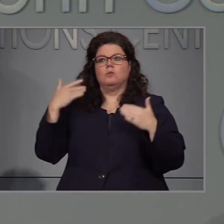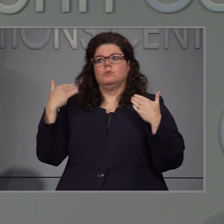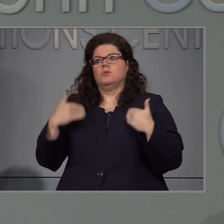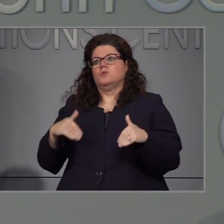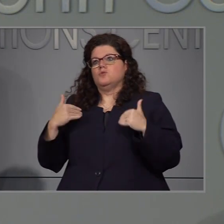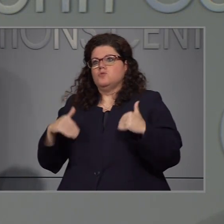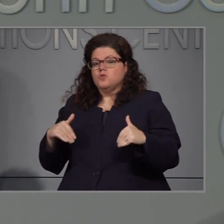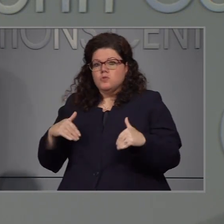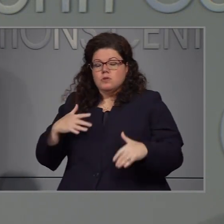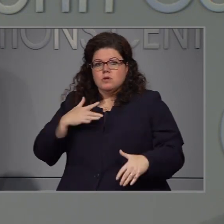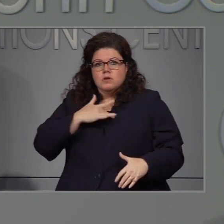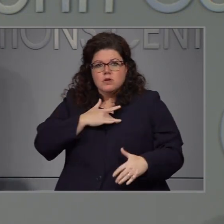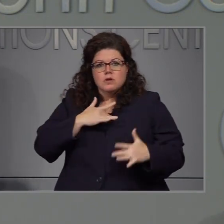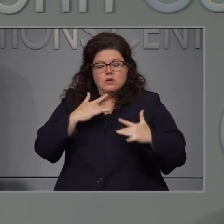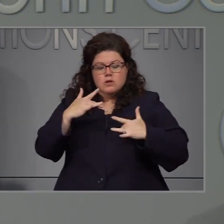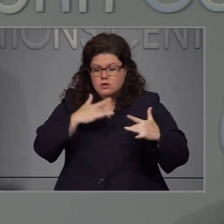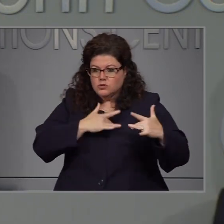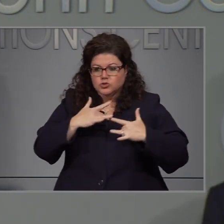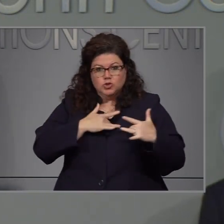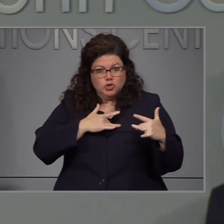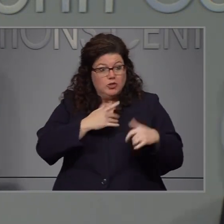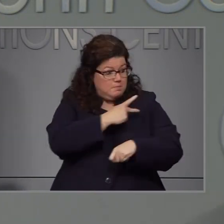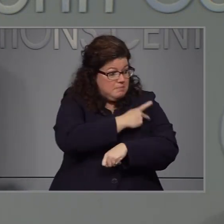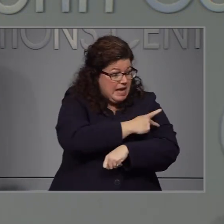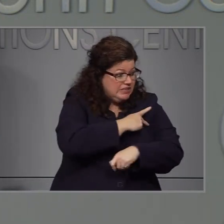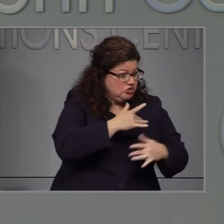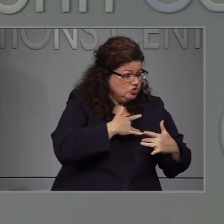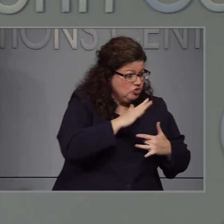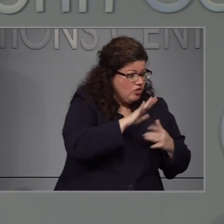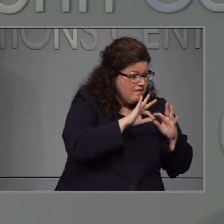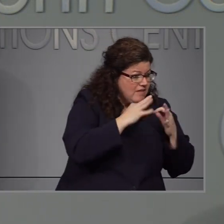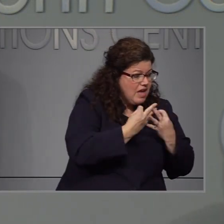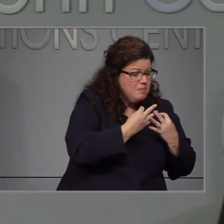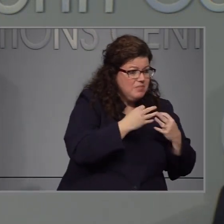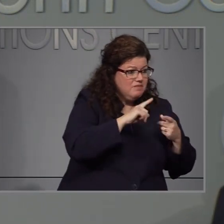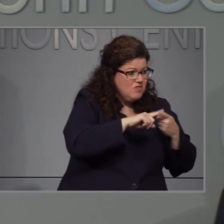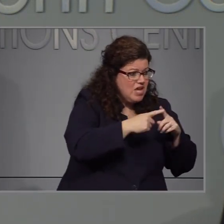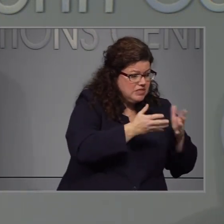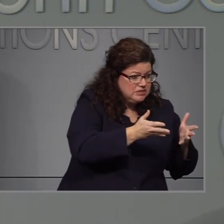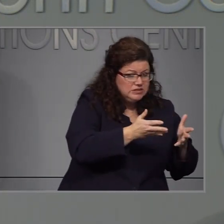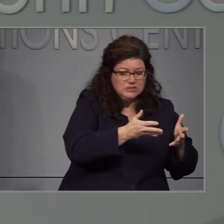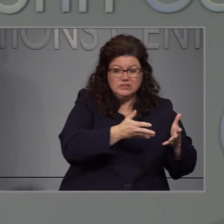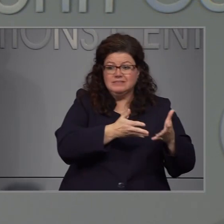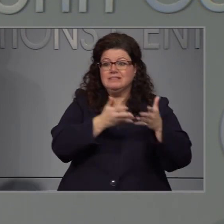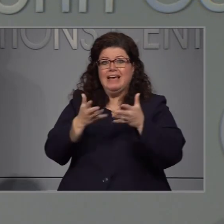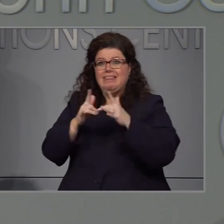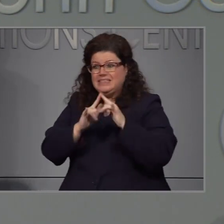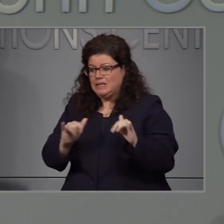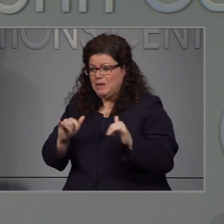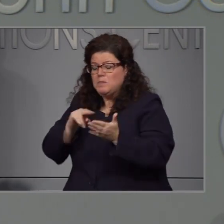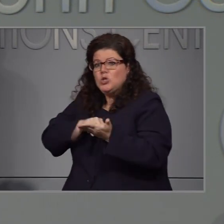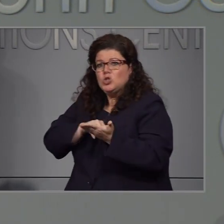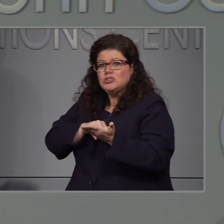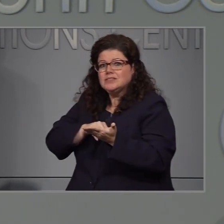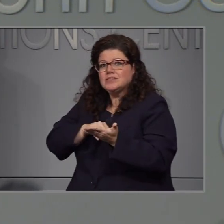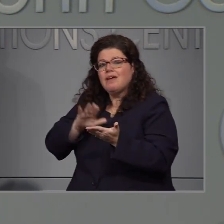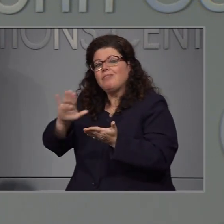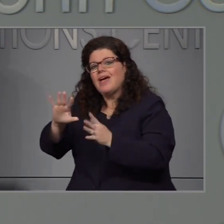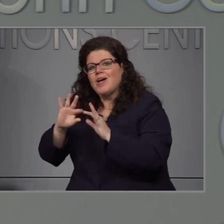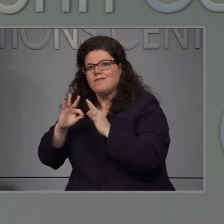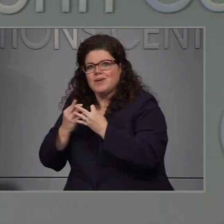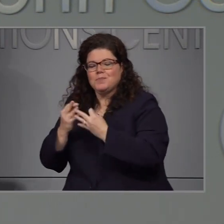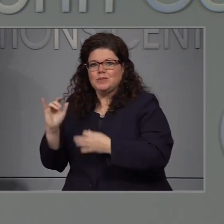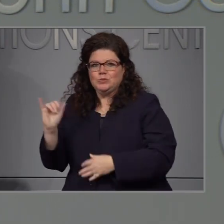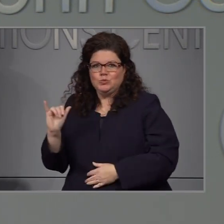he sentido las preocupaciones emocionales y del bienestar de mis pacientes, sus familias y nuestras